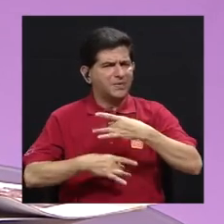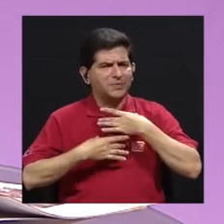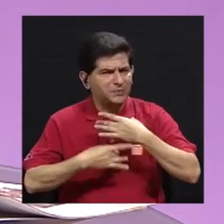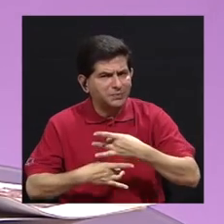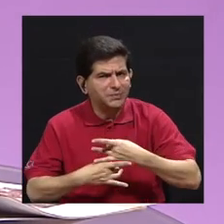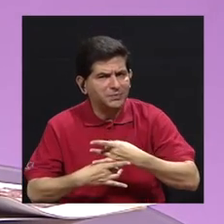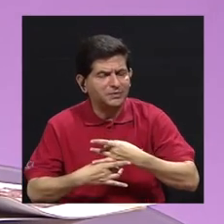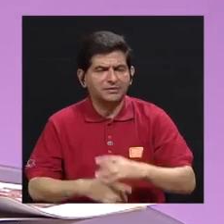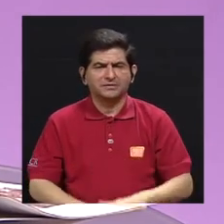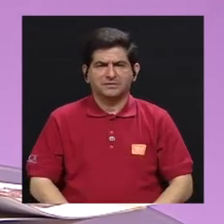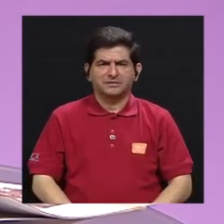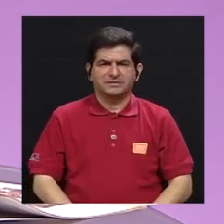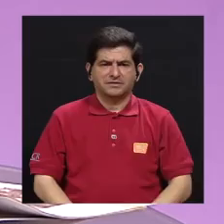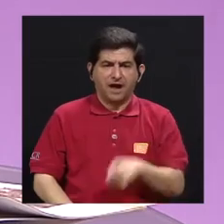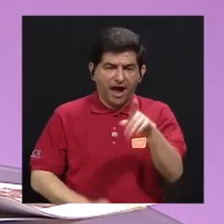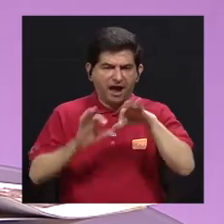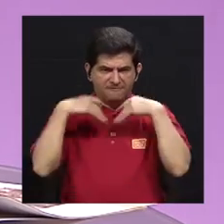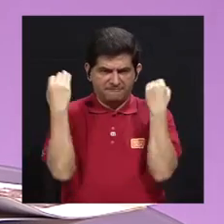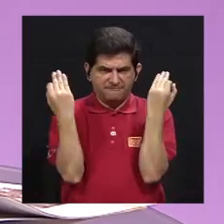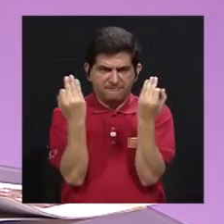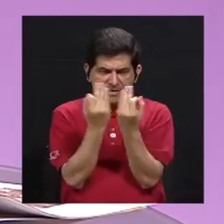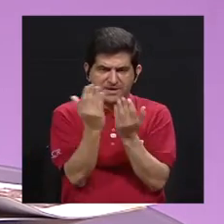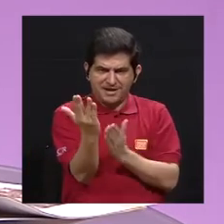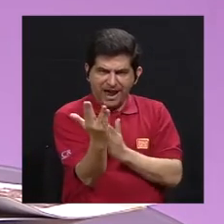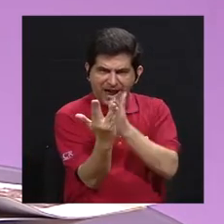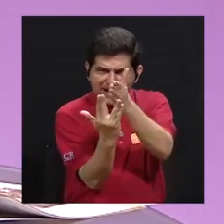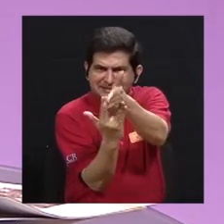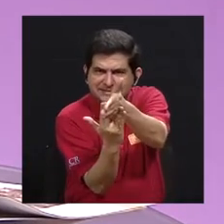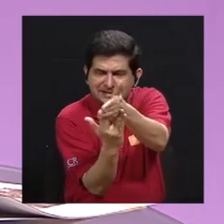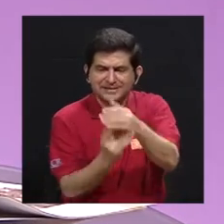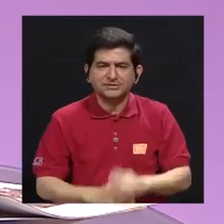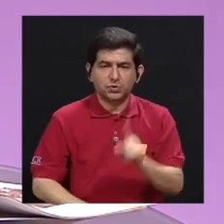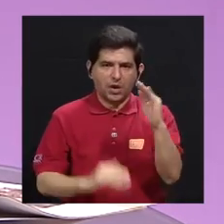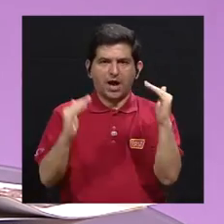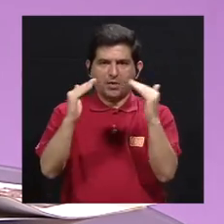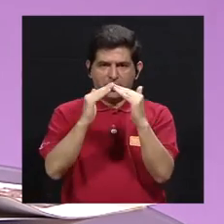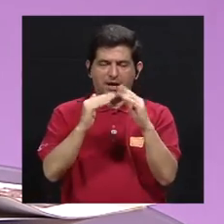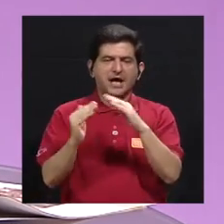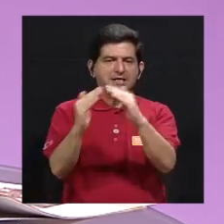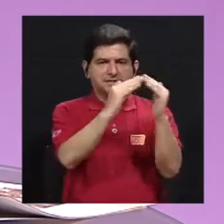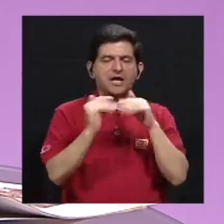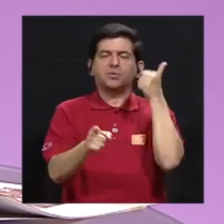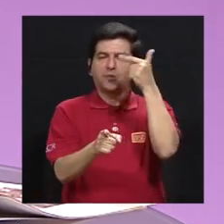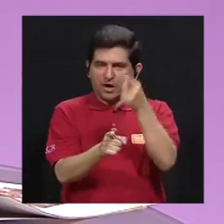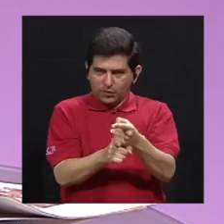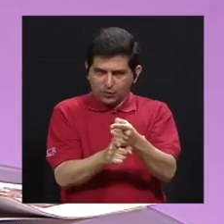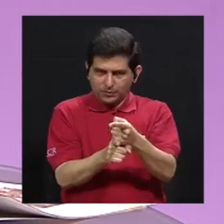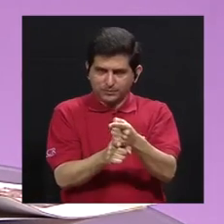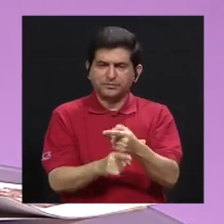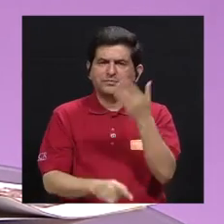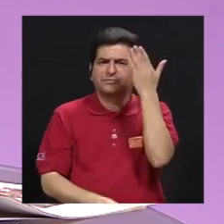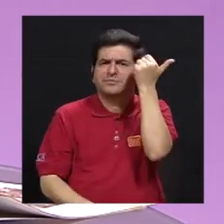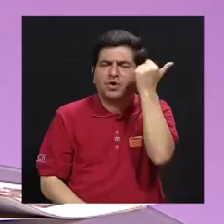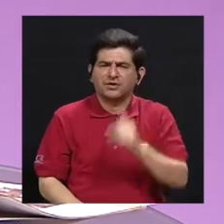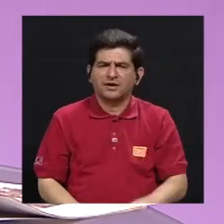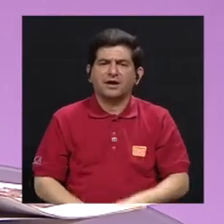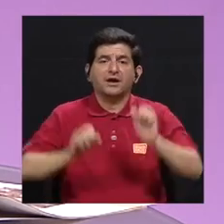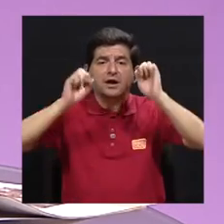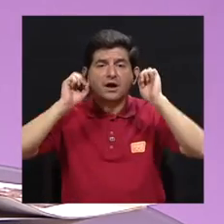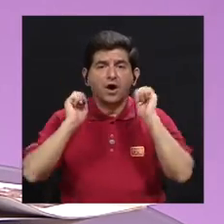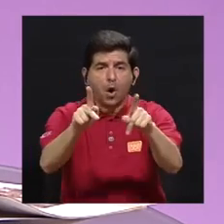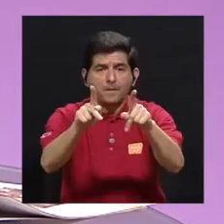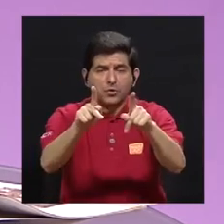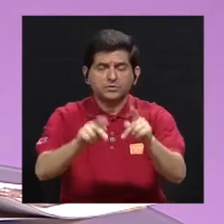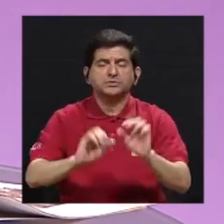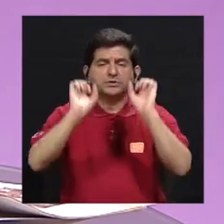interesa siempre que la que las familias accedan a una vivienda y un barrio adecuado porque eso